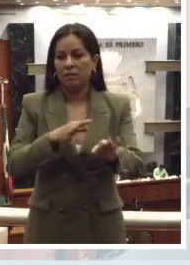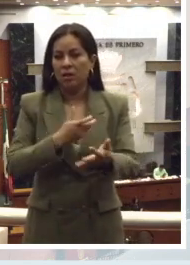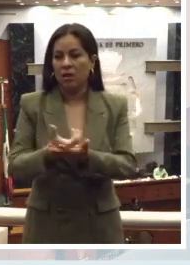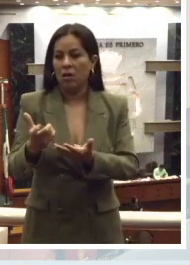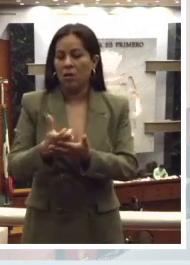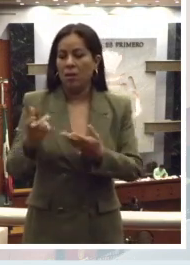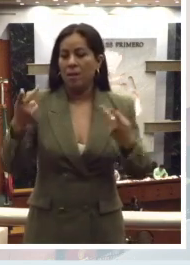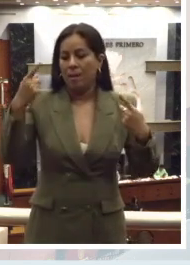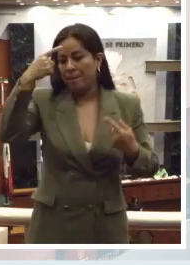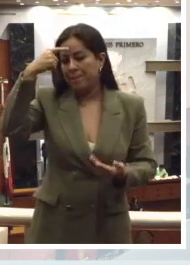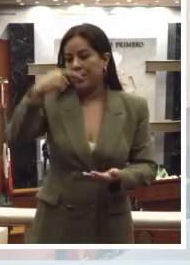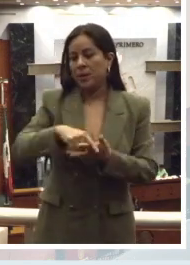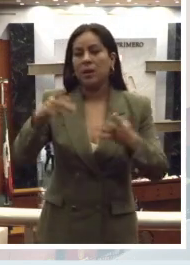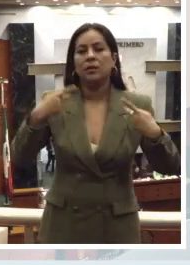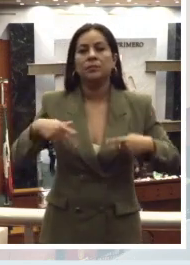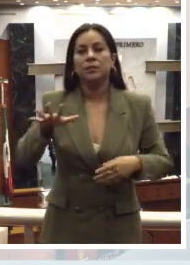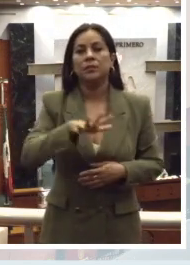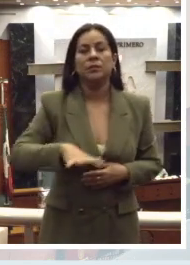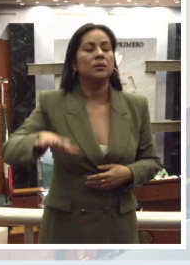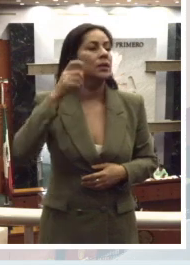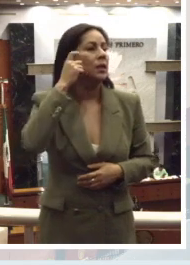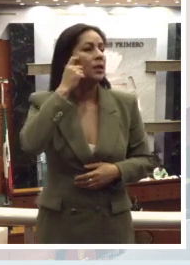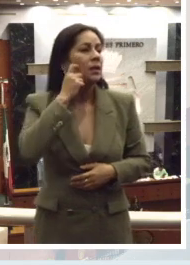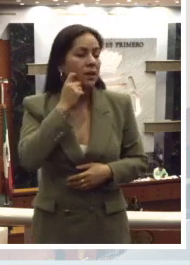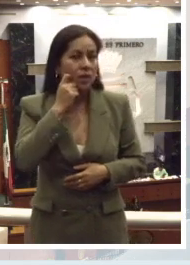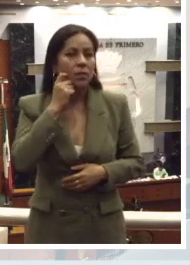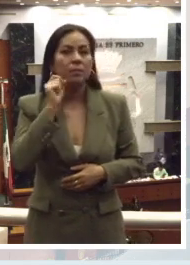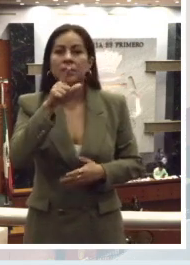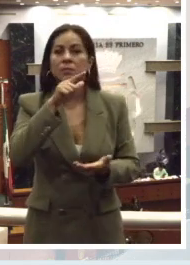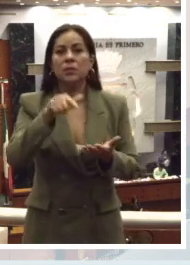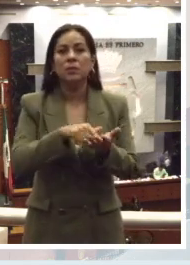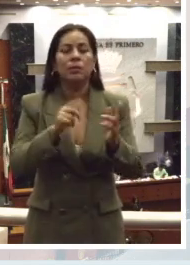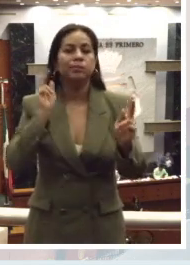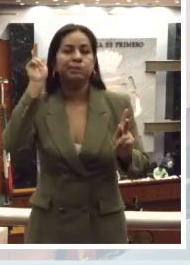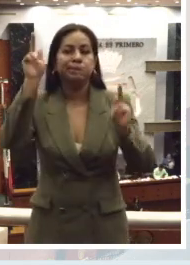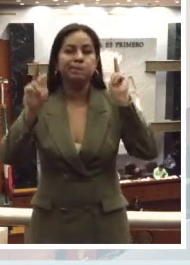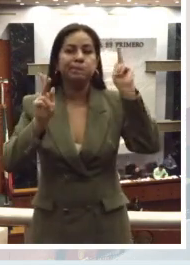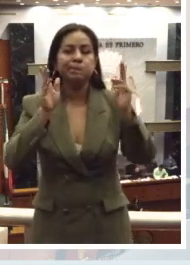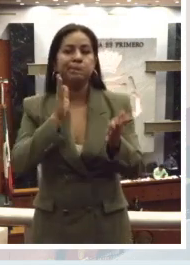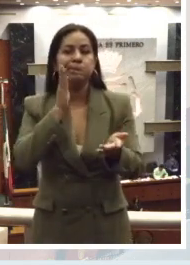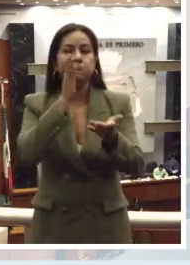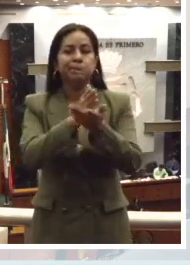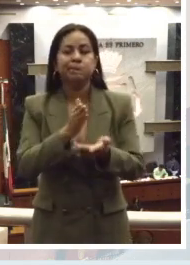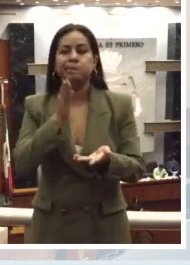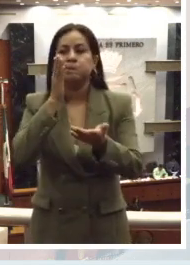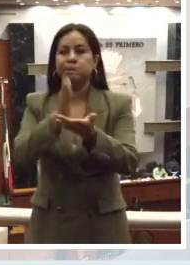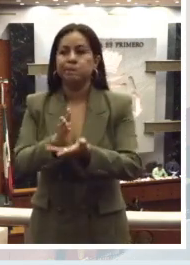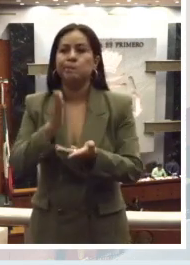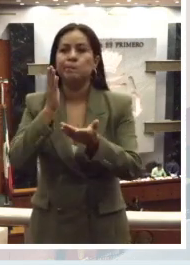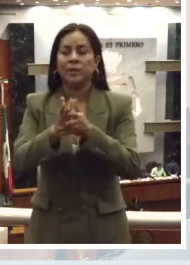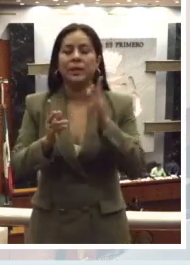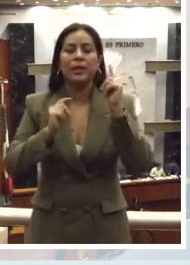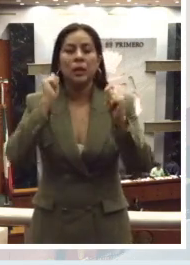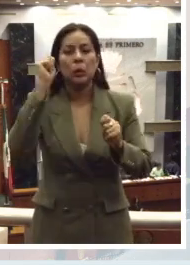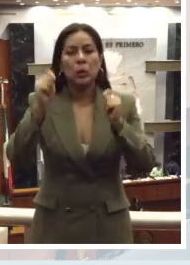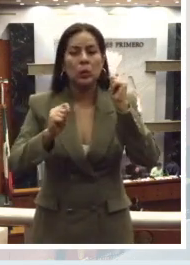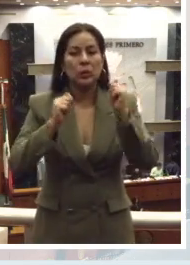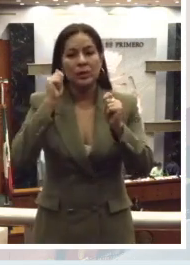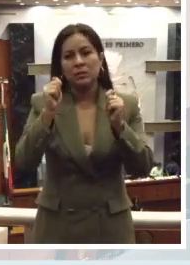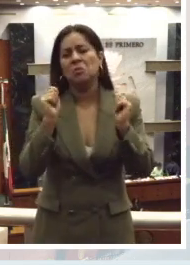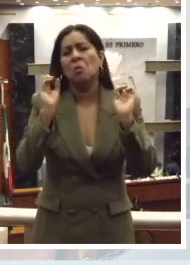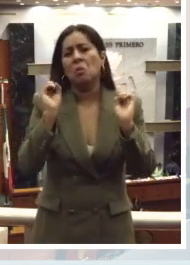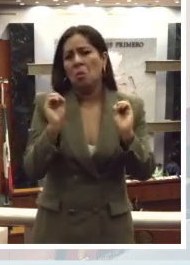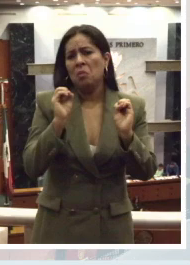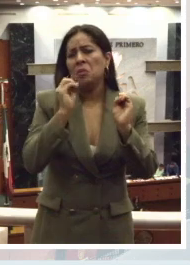los habitantes de Guerrero, se convierten también en lugares visitados con frecuencia a manera de turismo y de